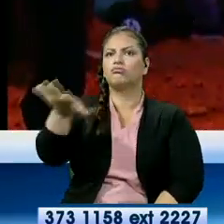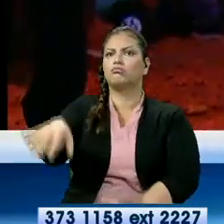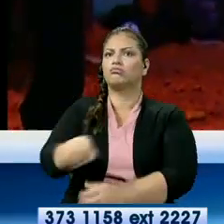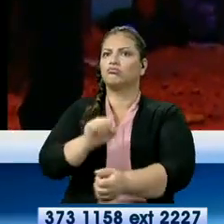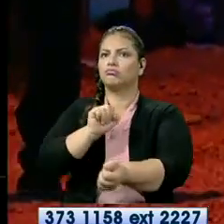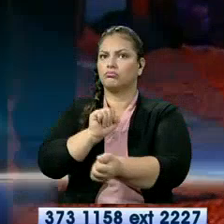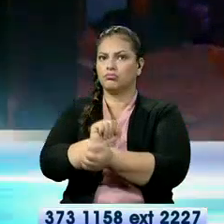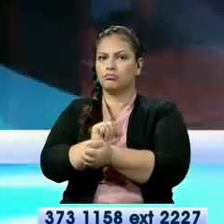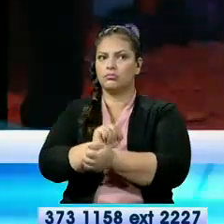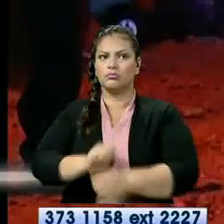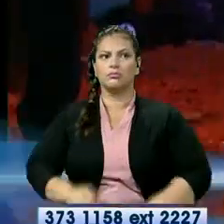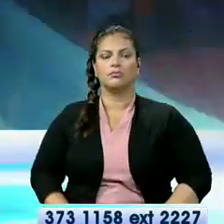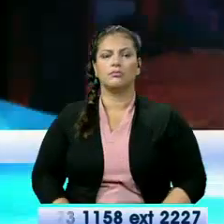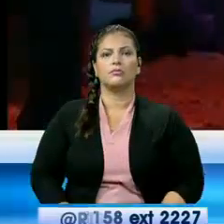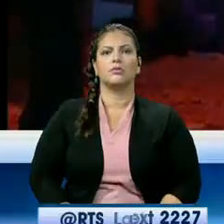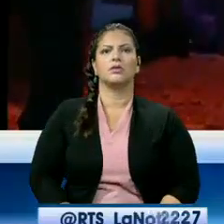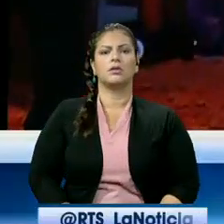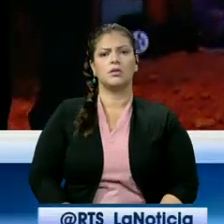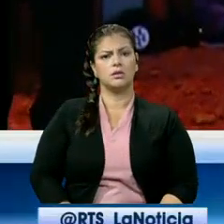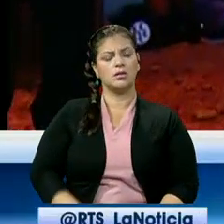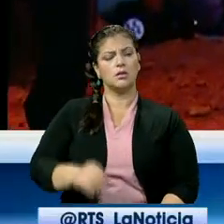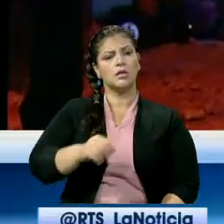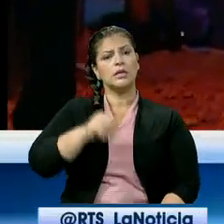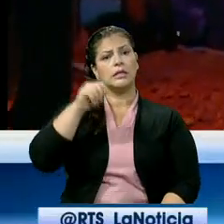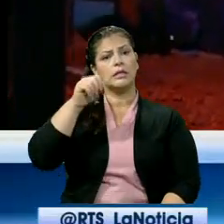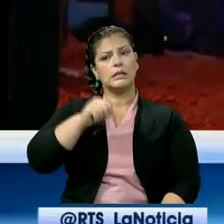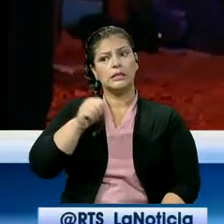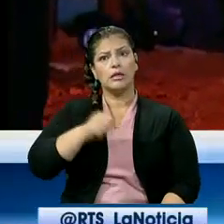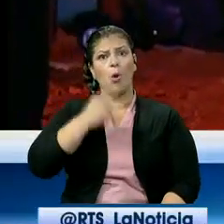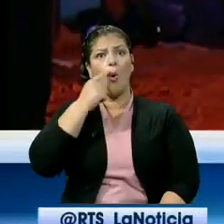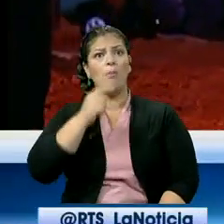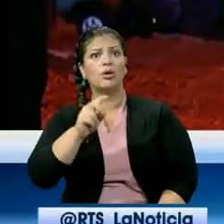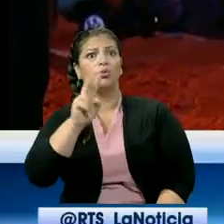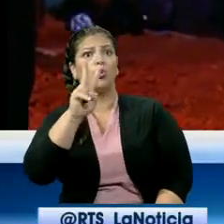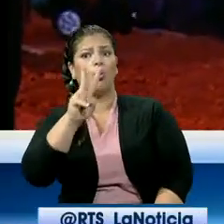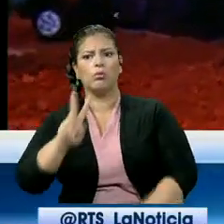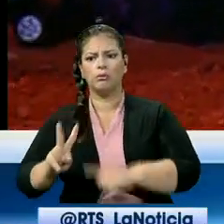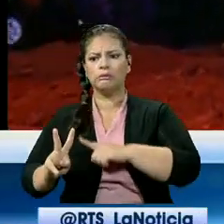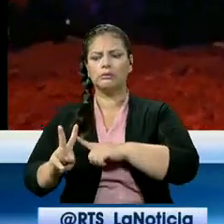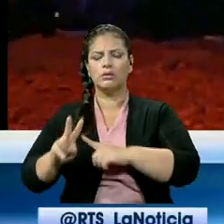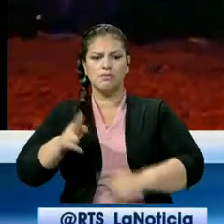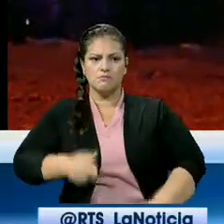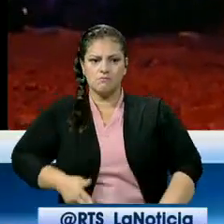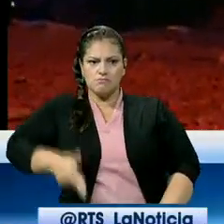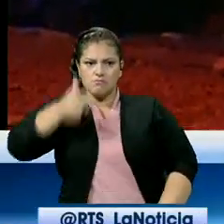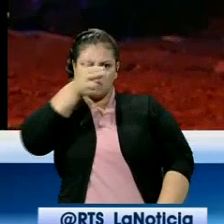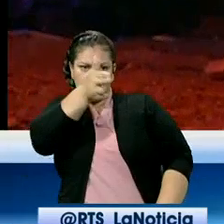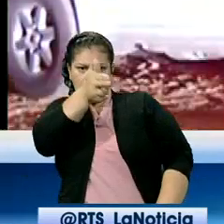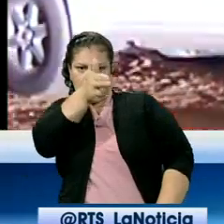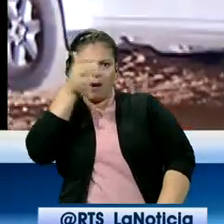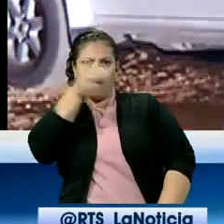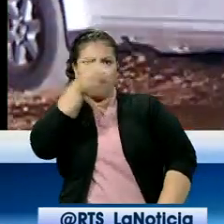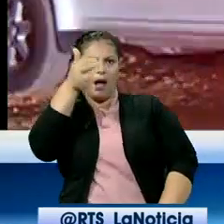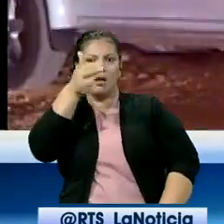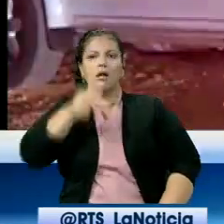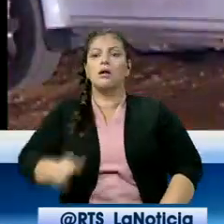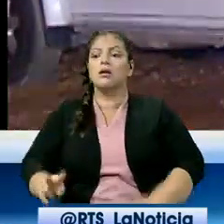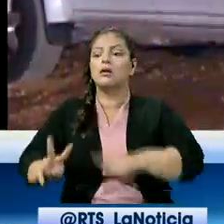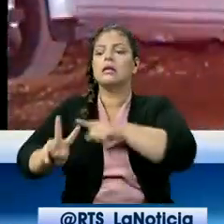uno un ciudadano con machete y otro ciudadano con un arma de fuego. Saca el arma de fuego, inmediatamente